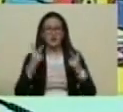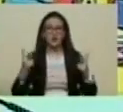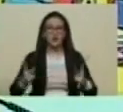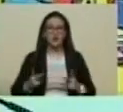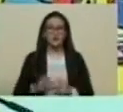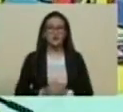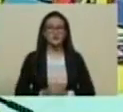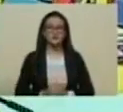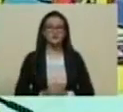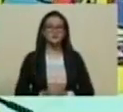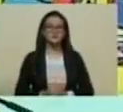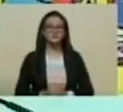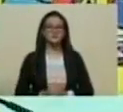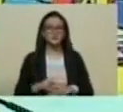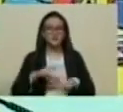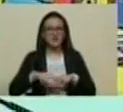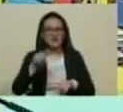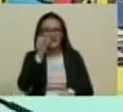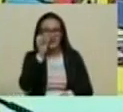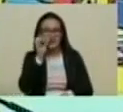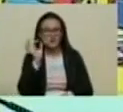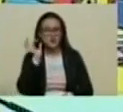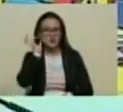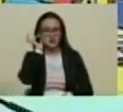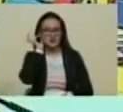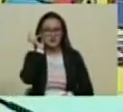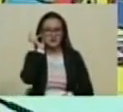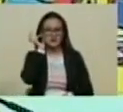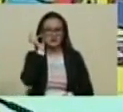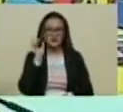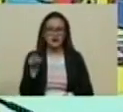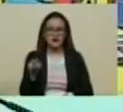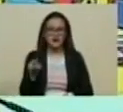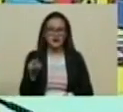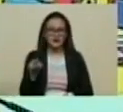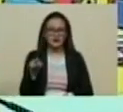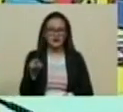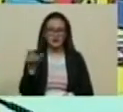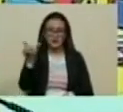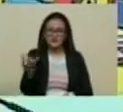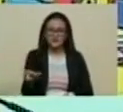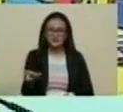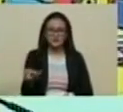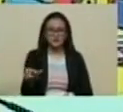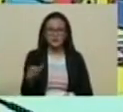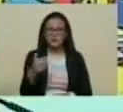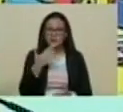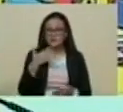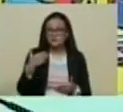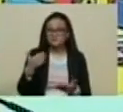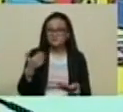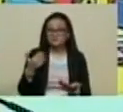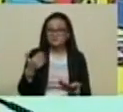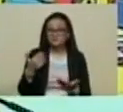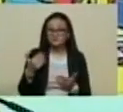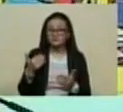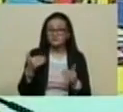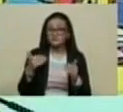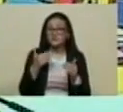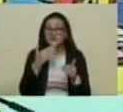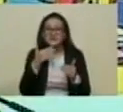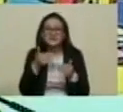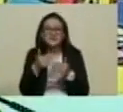Los niños y las niñas, mira, son lo más cerca de Dios que el ser humano puede estar.